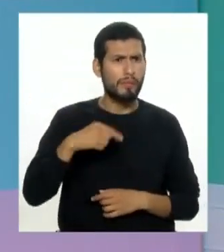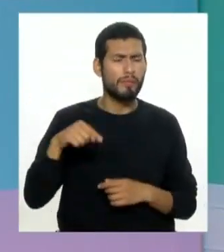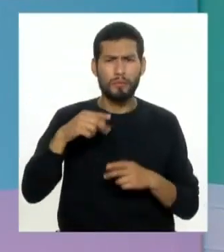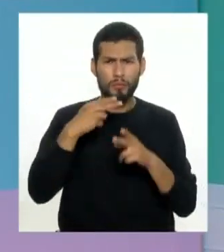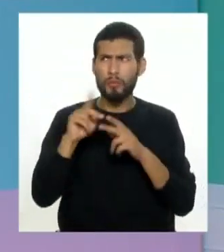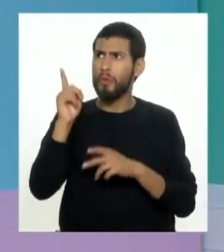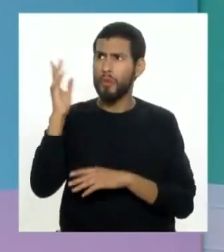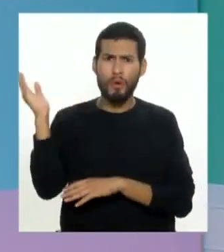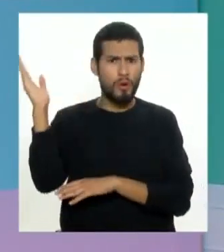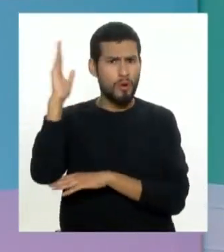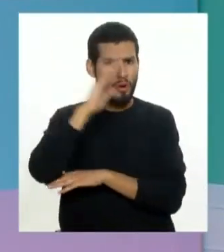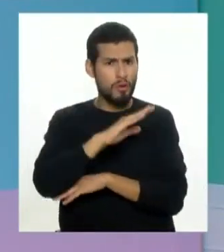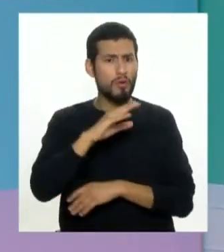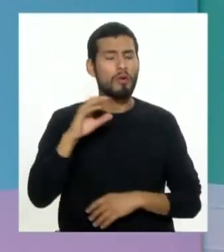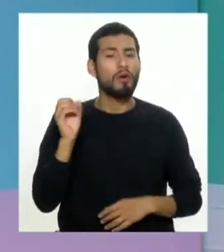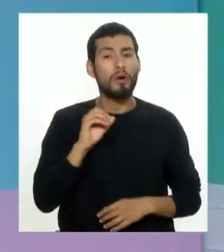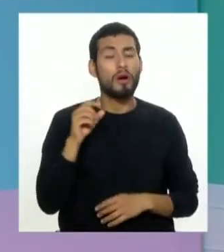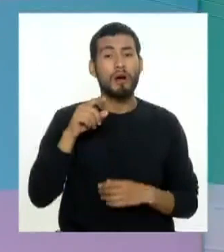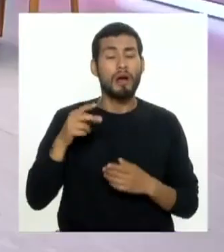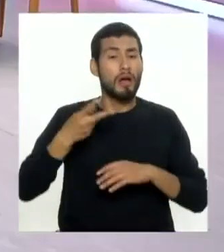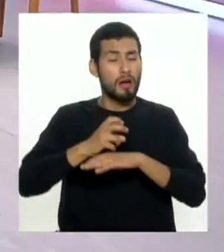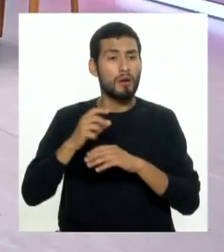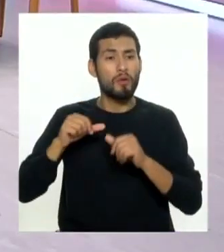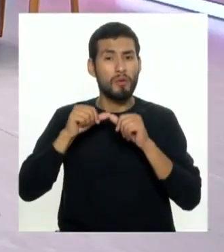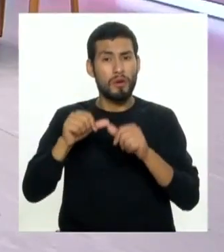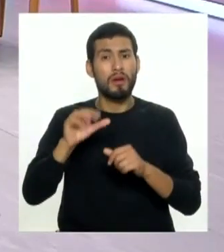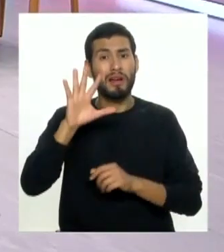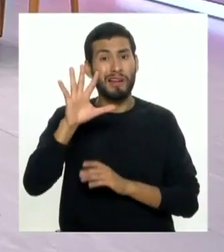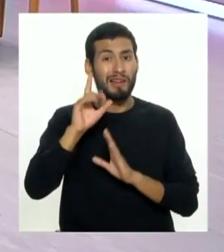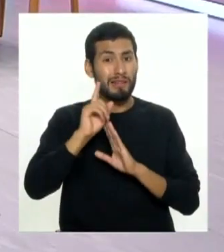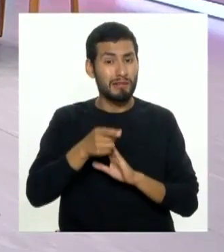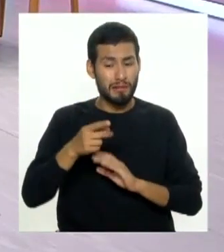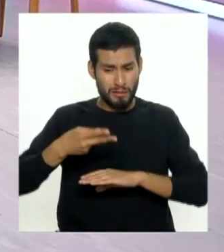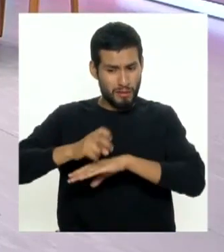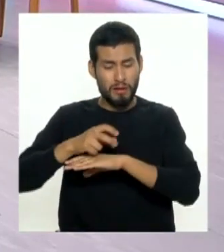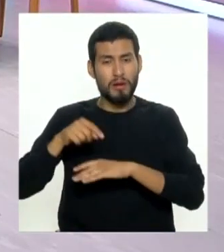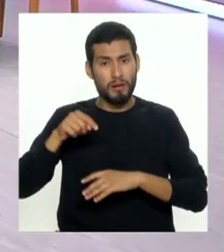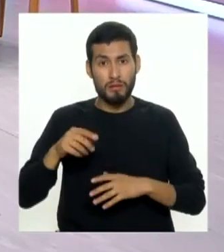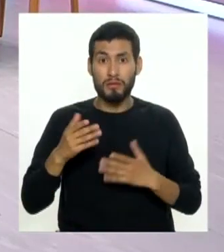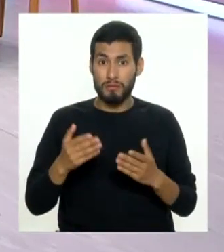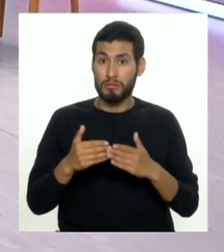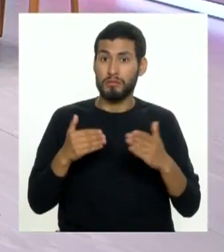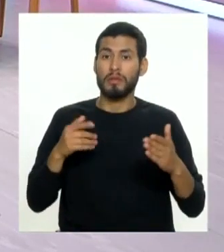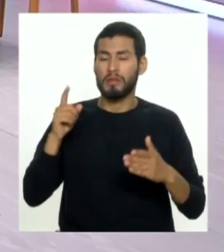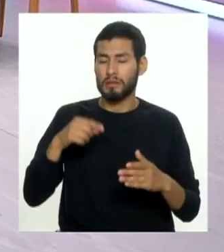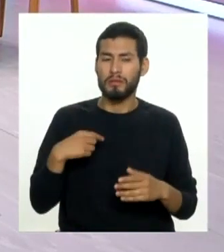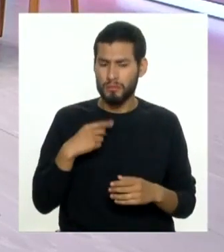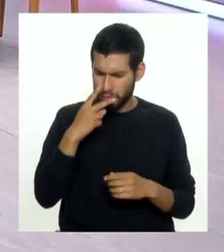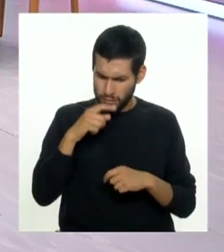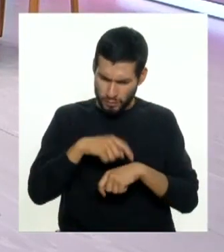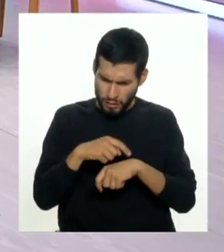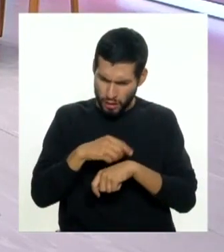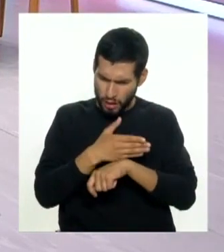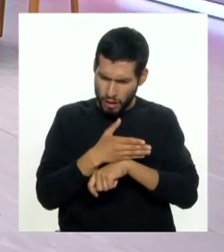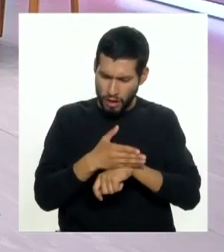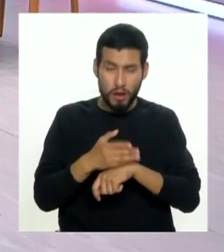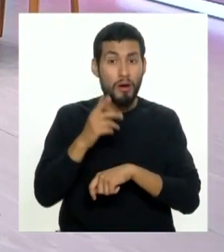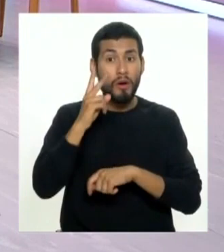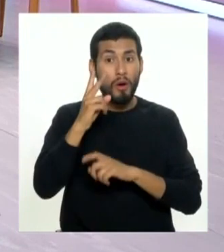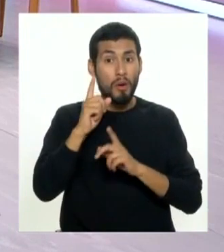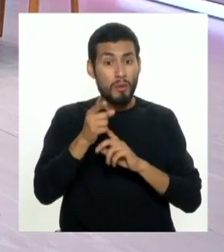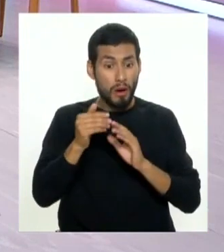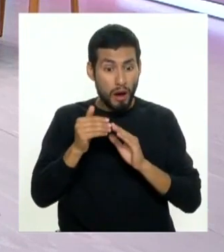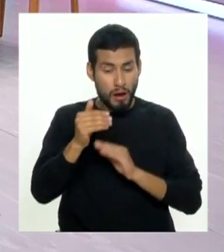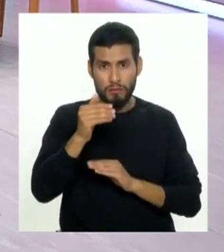un solo día. Dura más de 2 minutos, ¿no? O cuando la crisis epiléptica dura más de 5 minutos. Perfecto. ¿No? Tomamos el tiempo. Si está durando ya más de 2 minutos,